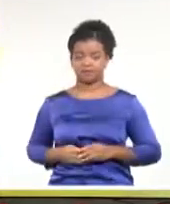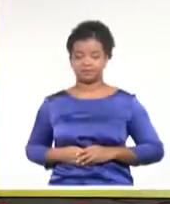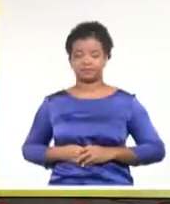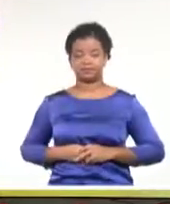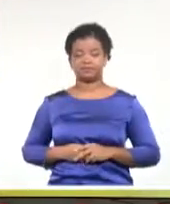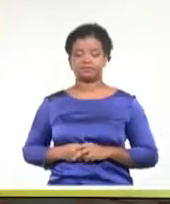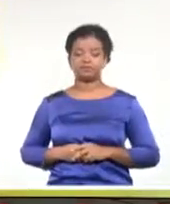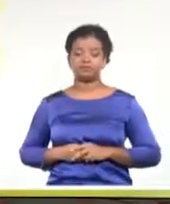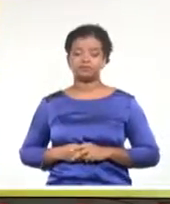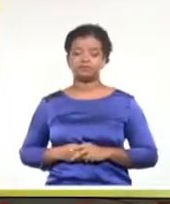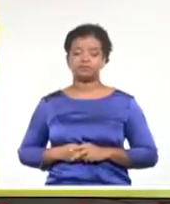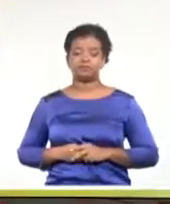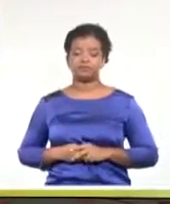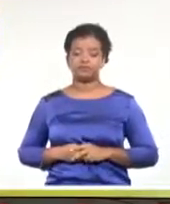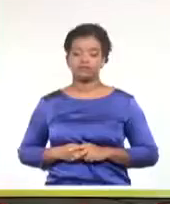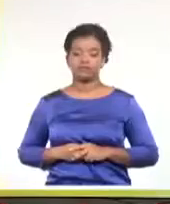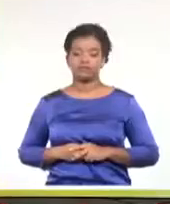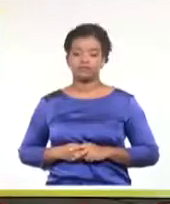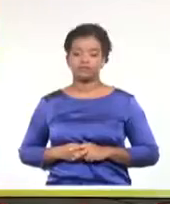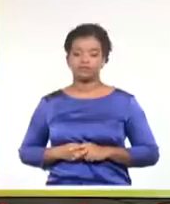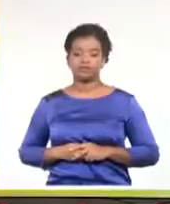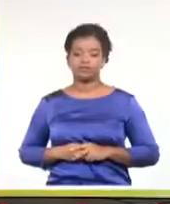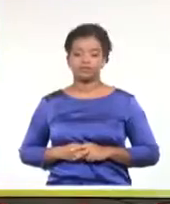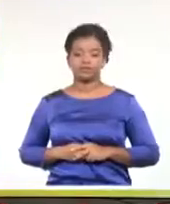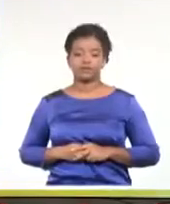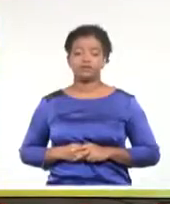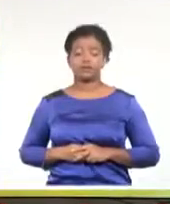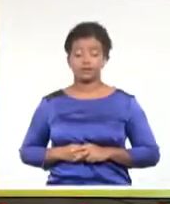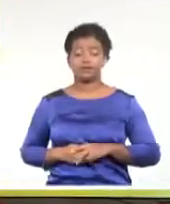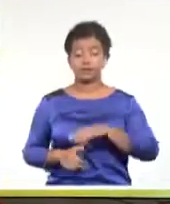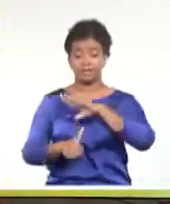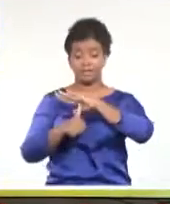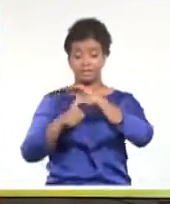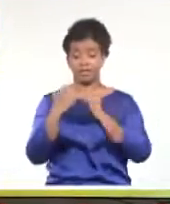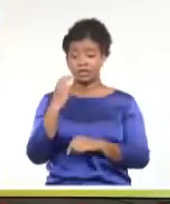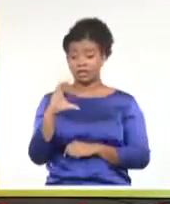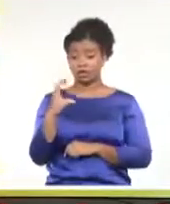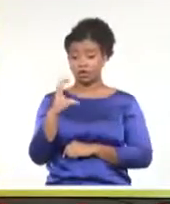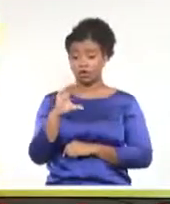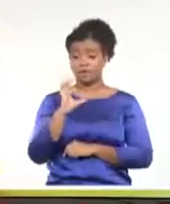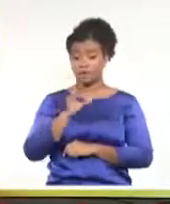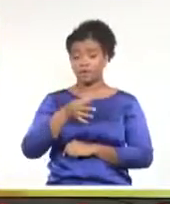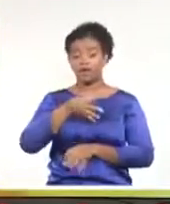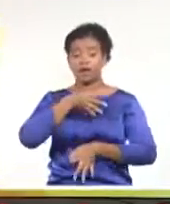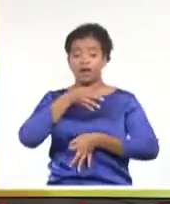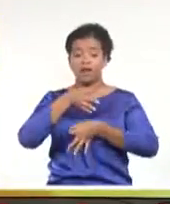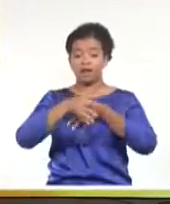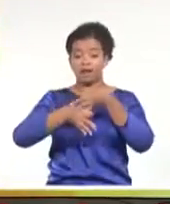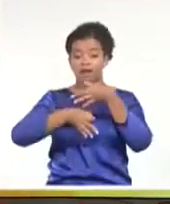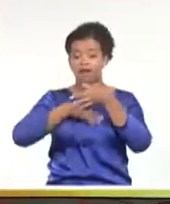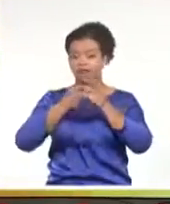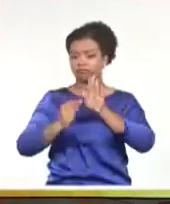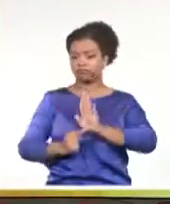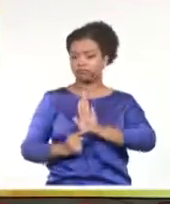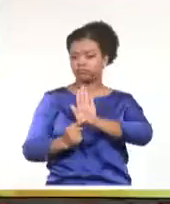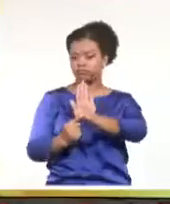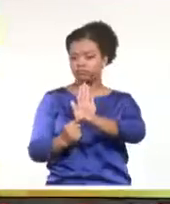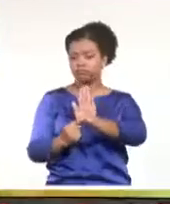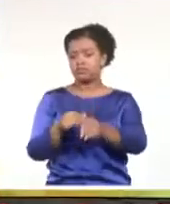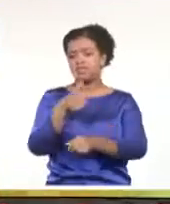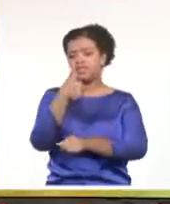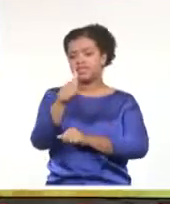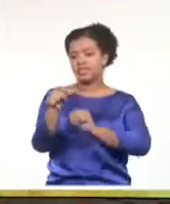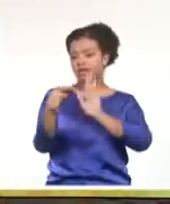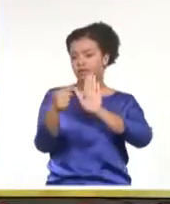Por cierto, el mandatario colombiano Gustavo Petro presentó en ese mismo plenario 10 recomendaciones